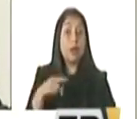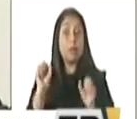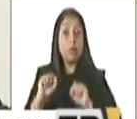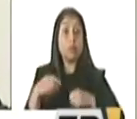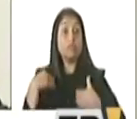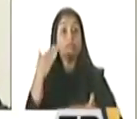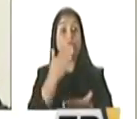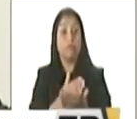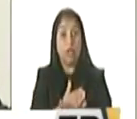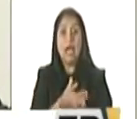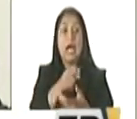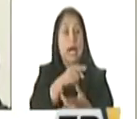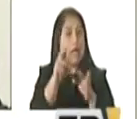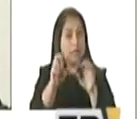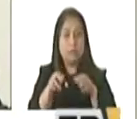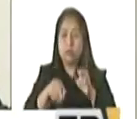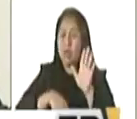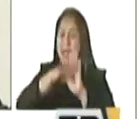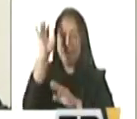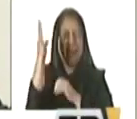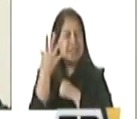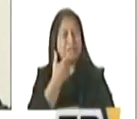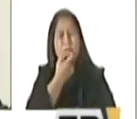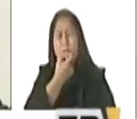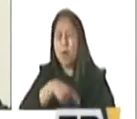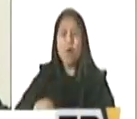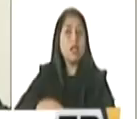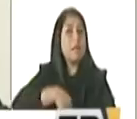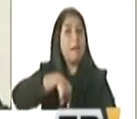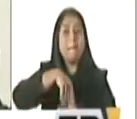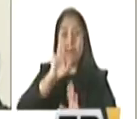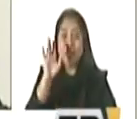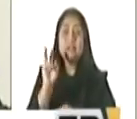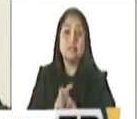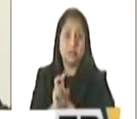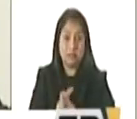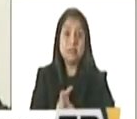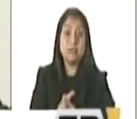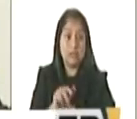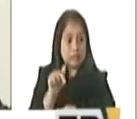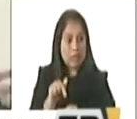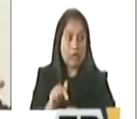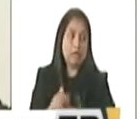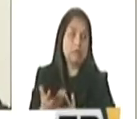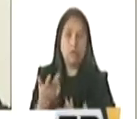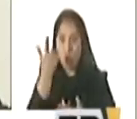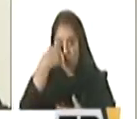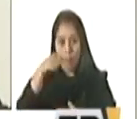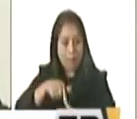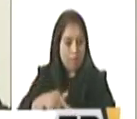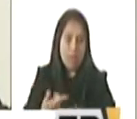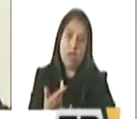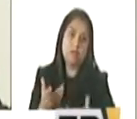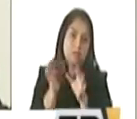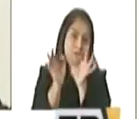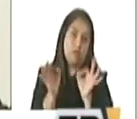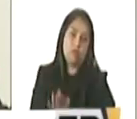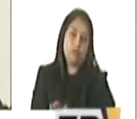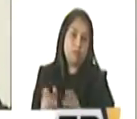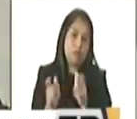las personas más vulnerables y más necesitadas producto de estas medidas que han sido necesarias